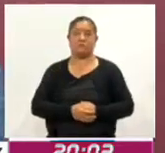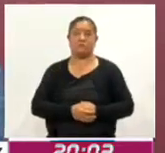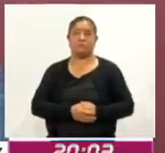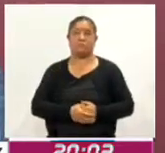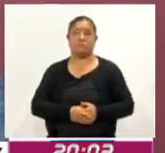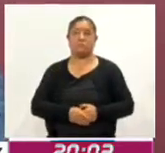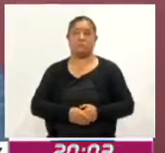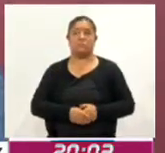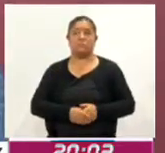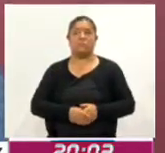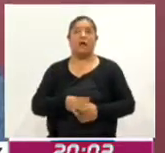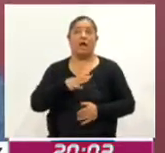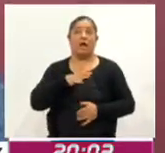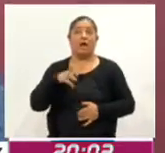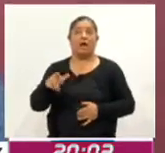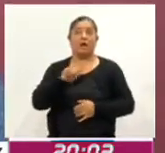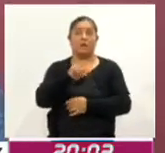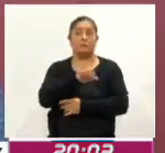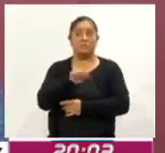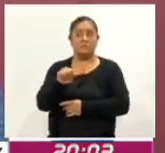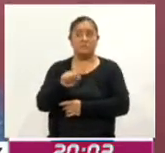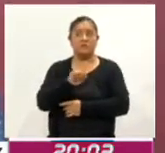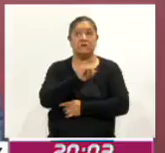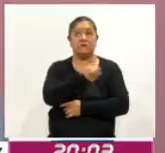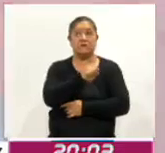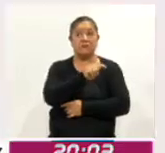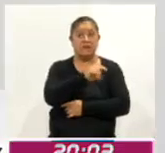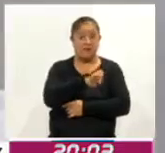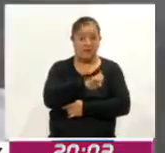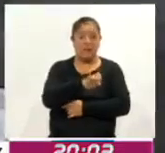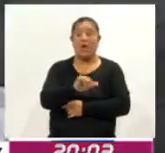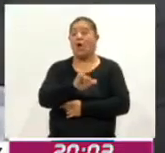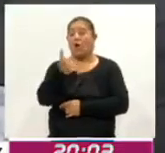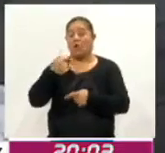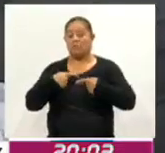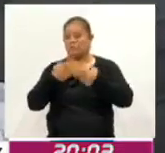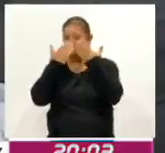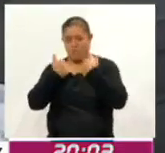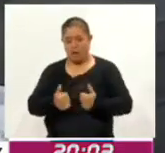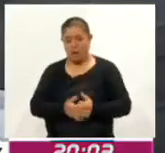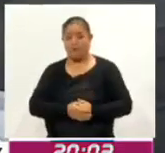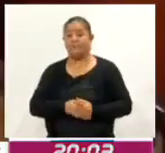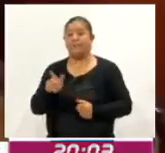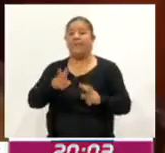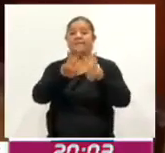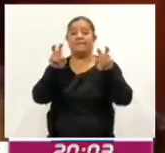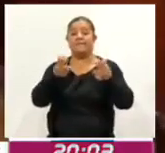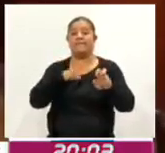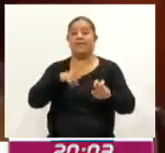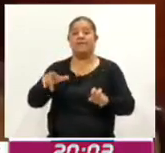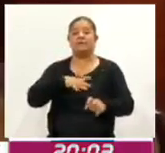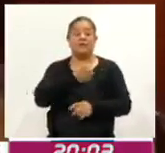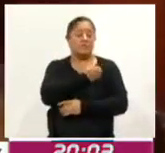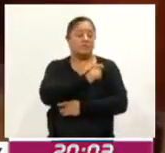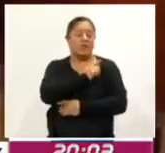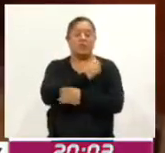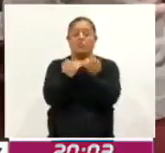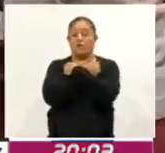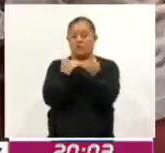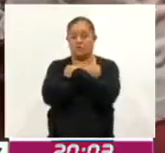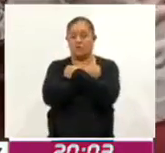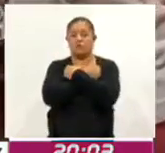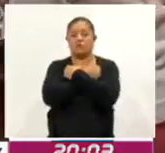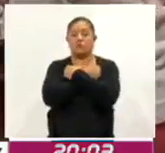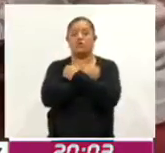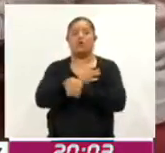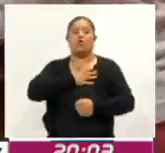tener un seguro, un ISSSTE, hay otras que no, o no tienen un recurso. Entre los temas atendidos se encontraron de salud, educación,